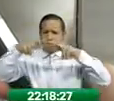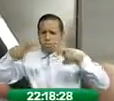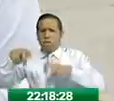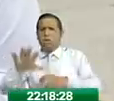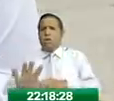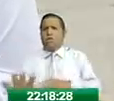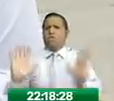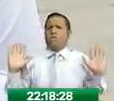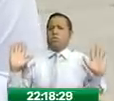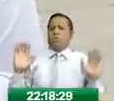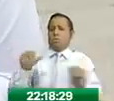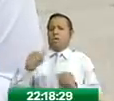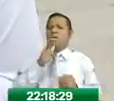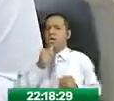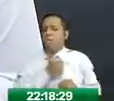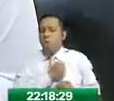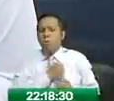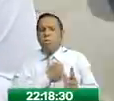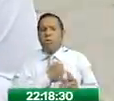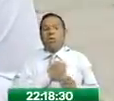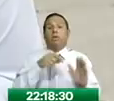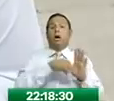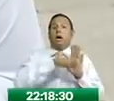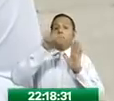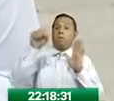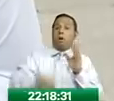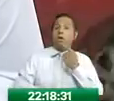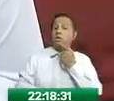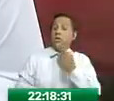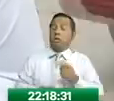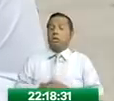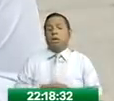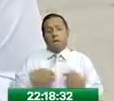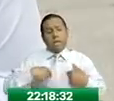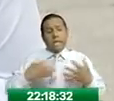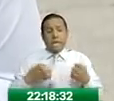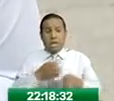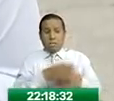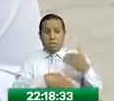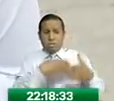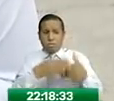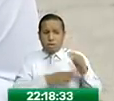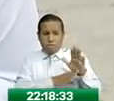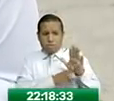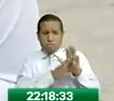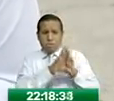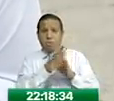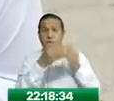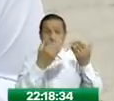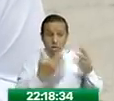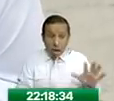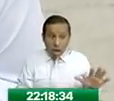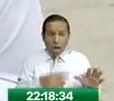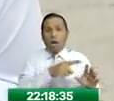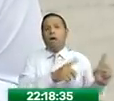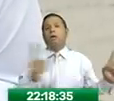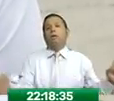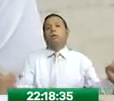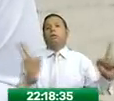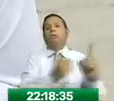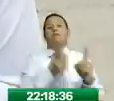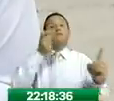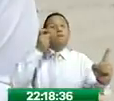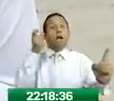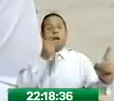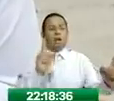CERCOP. Asimismo, la defensa de Daniel Salcedo espera que él mejore en cuanto a su salud para que la fiscalía le tome una versión en el Hospital Guayaquil y